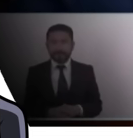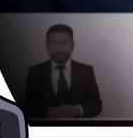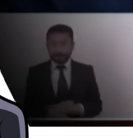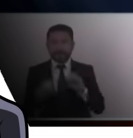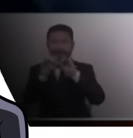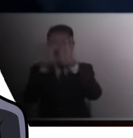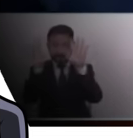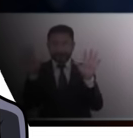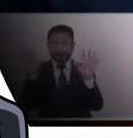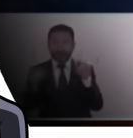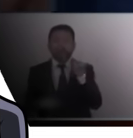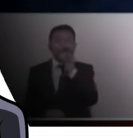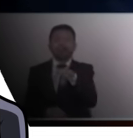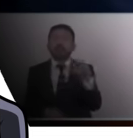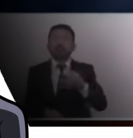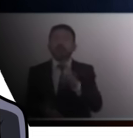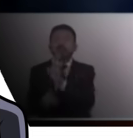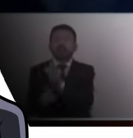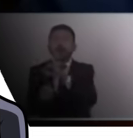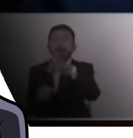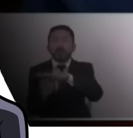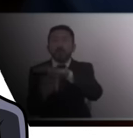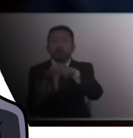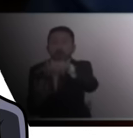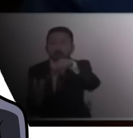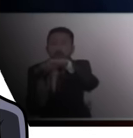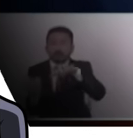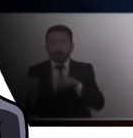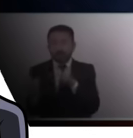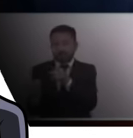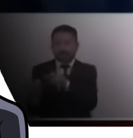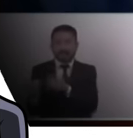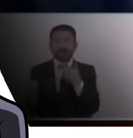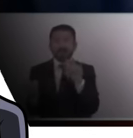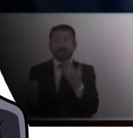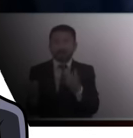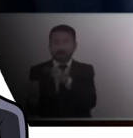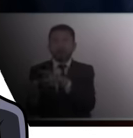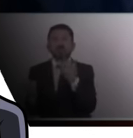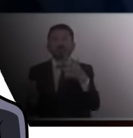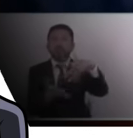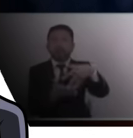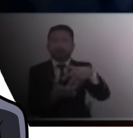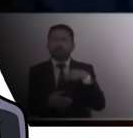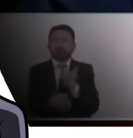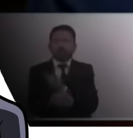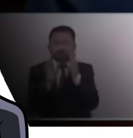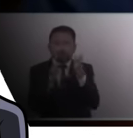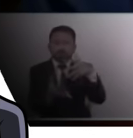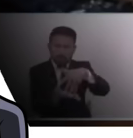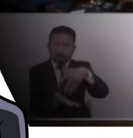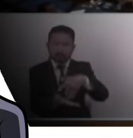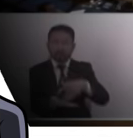Nosotros. Para darles el ubicatez, dijo que no necesitan sus votos. Ustedes son los que no le interesan, no el pueblo. A nosotros nos interesa el